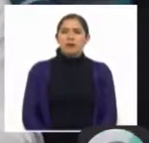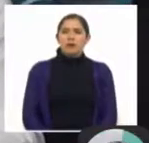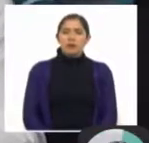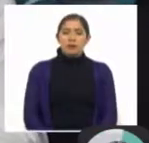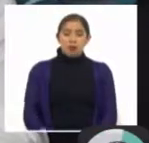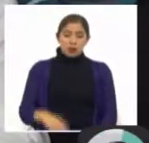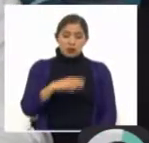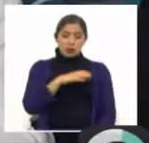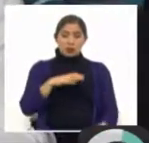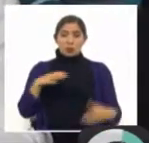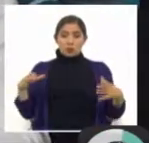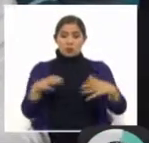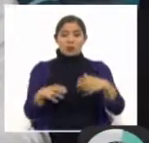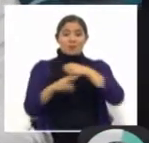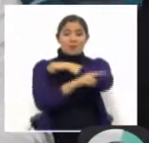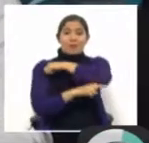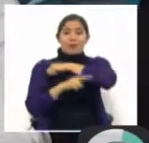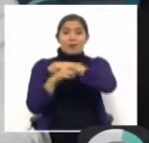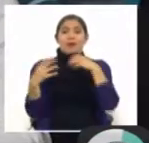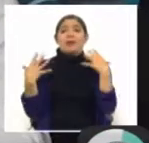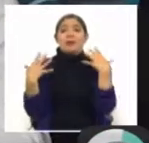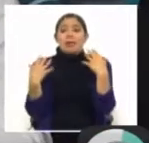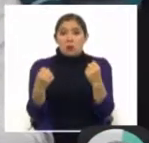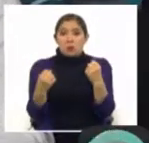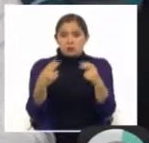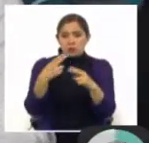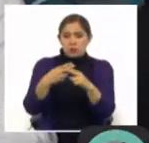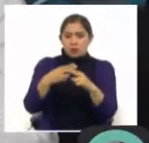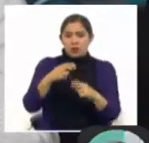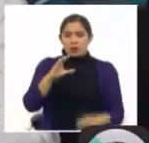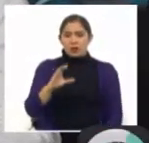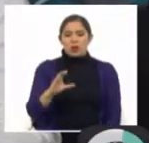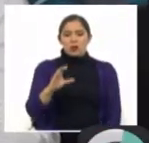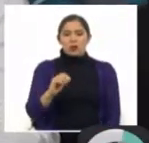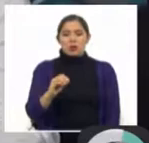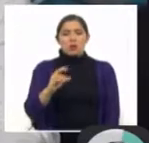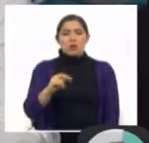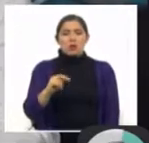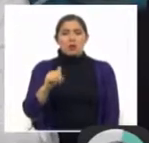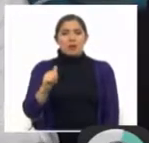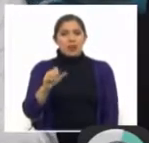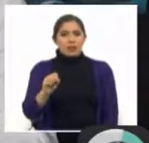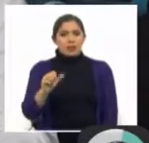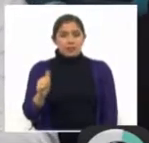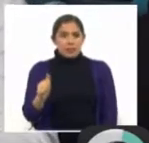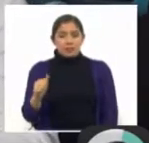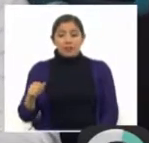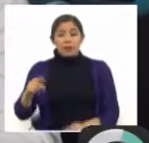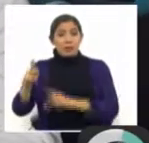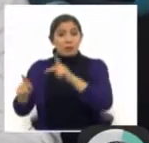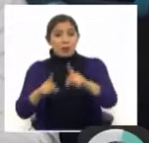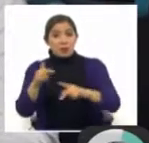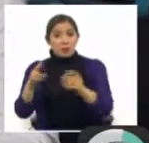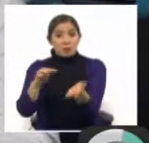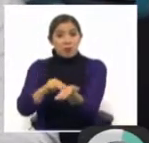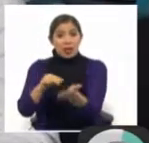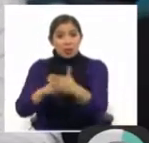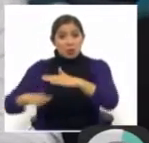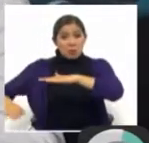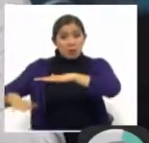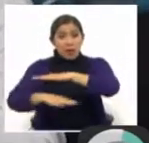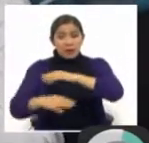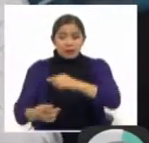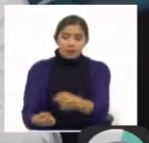Nacional de Salud, CONASA, por mandato de los miembros de base y en beneficio de la salud del